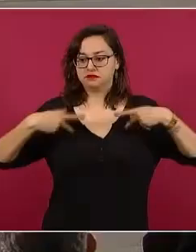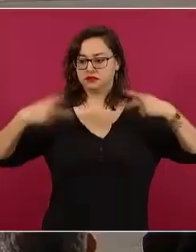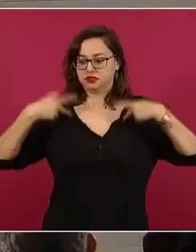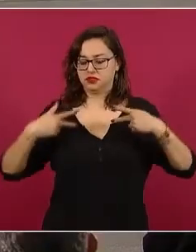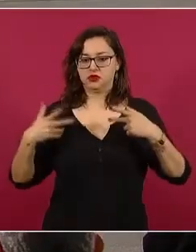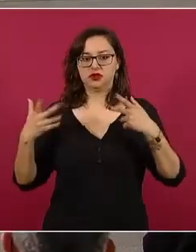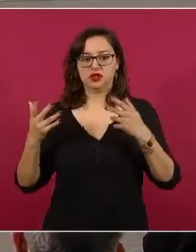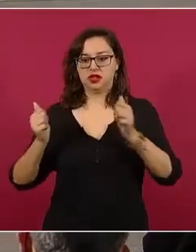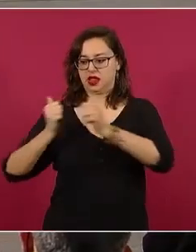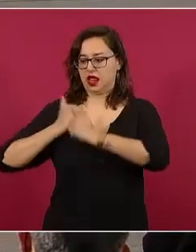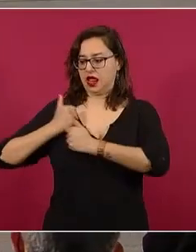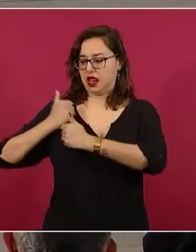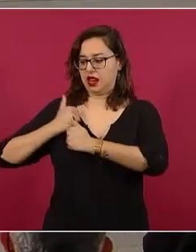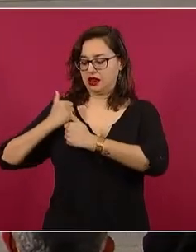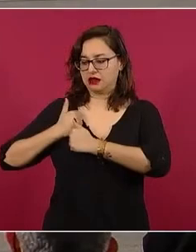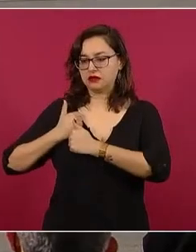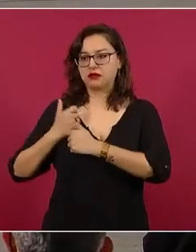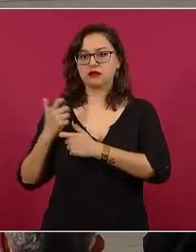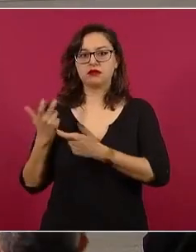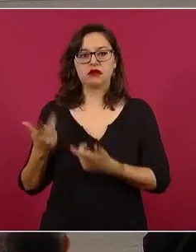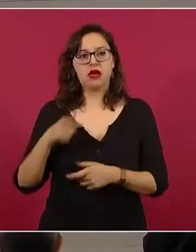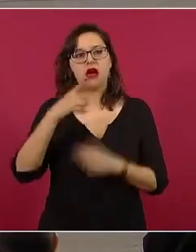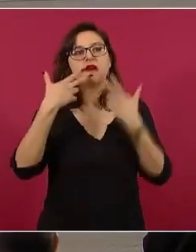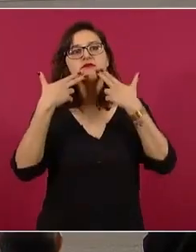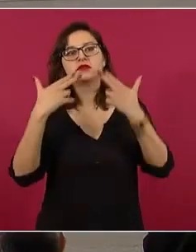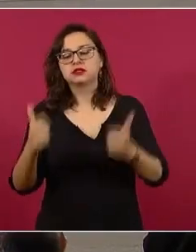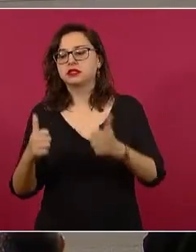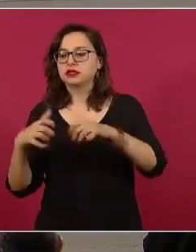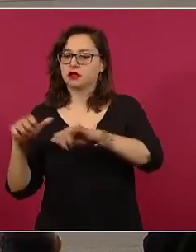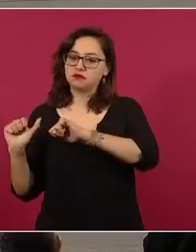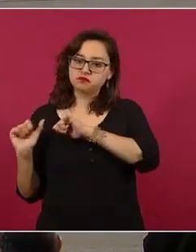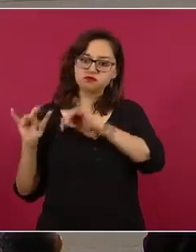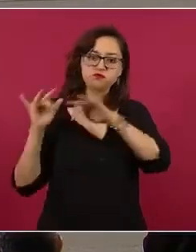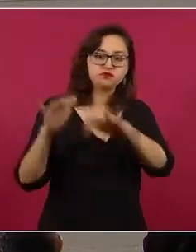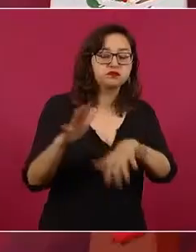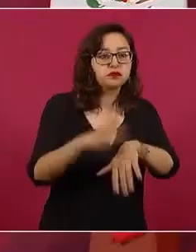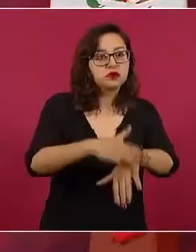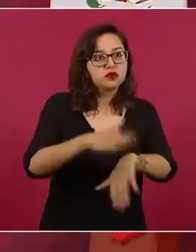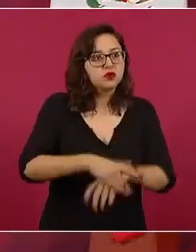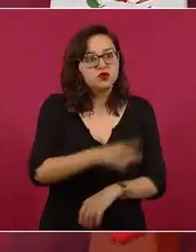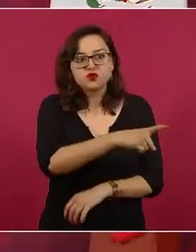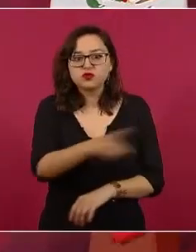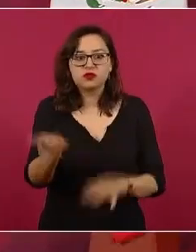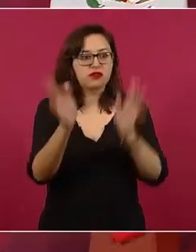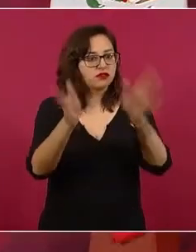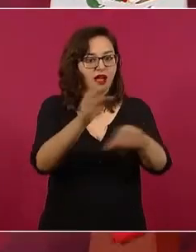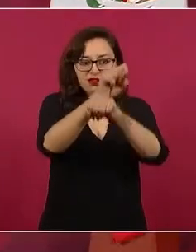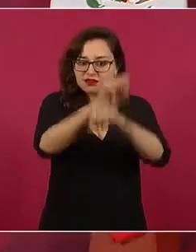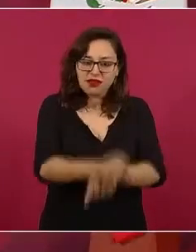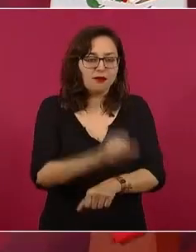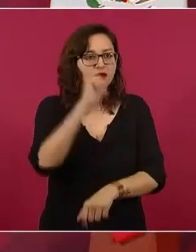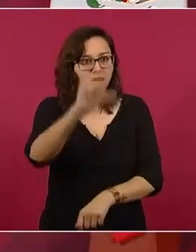vez de alegrarse, se ponían a llorar porque no sabían qué era la libertad,